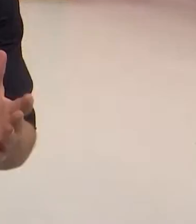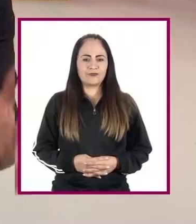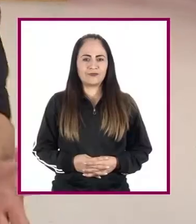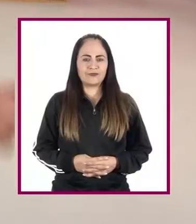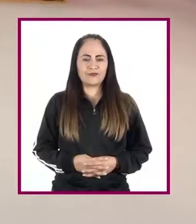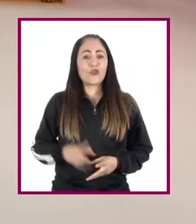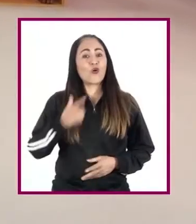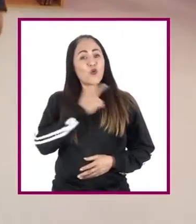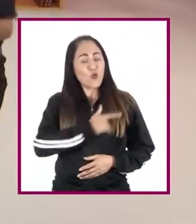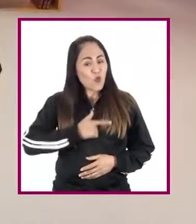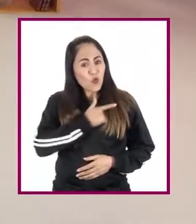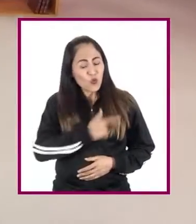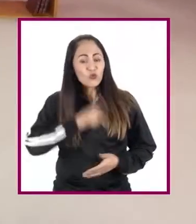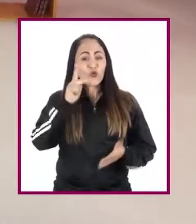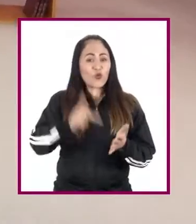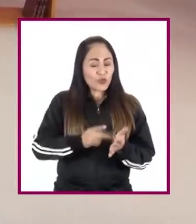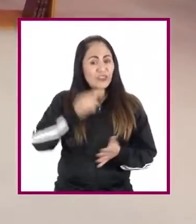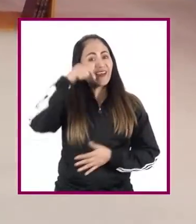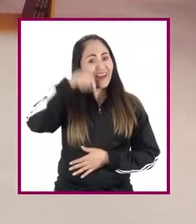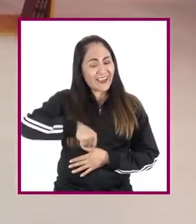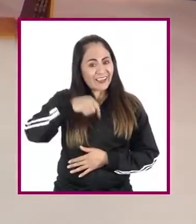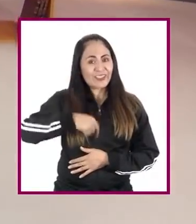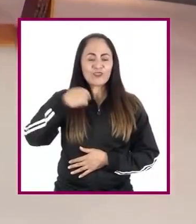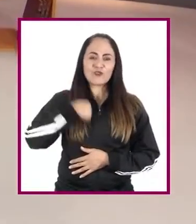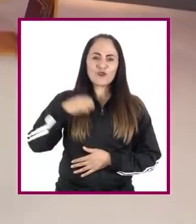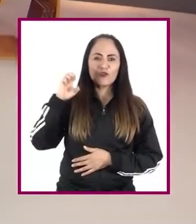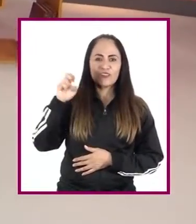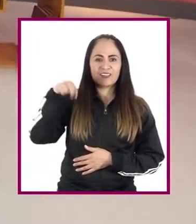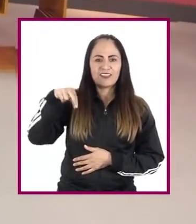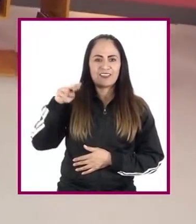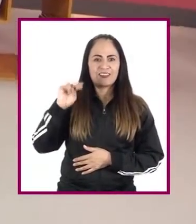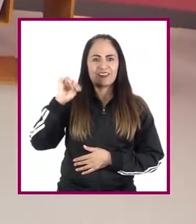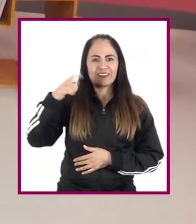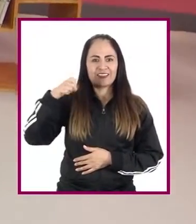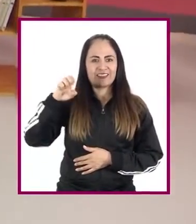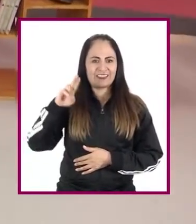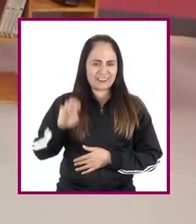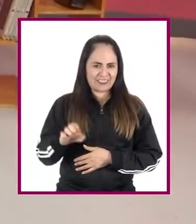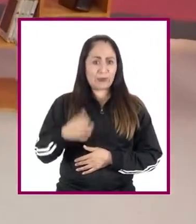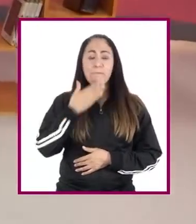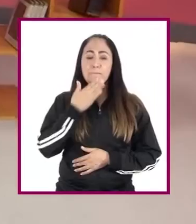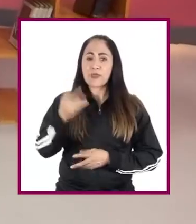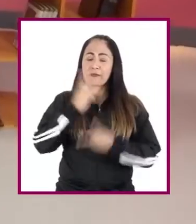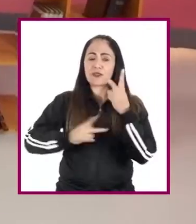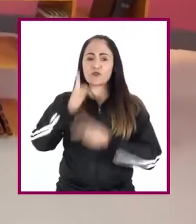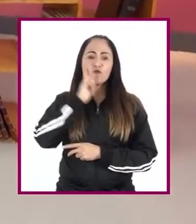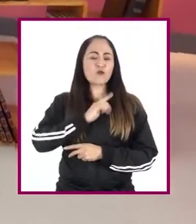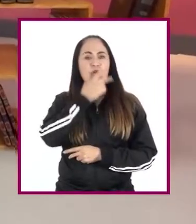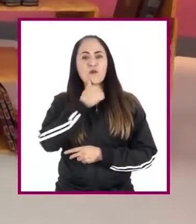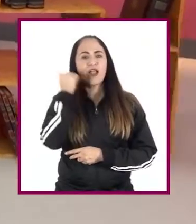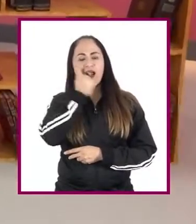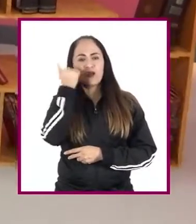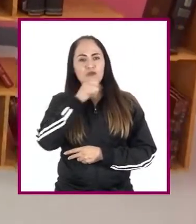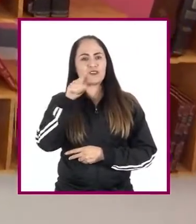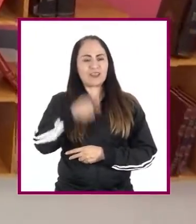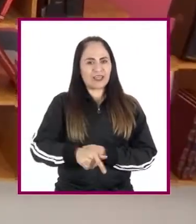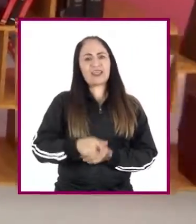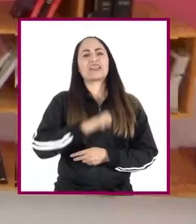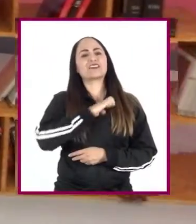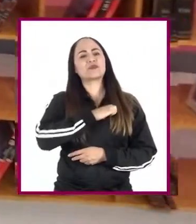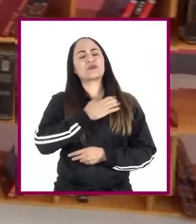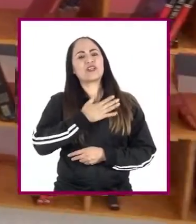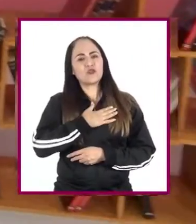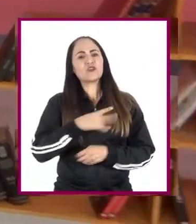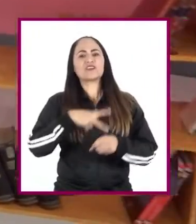Qué gusto encontrarnos por aquí de nuevo. Soy Enrique Rodal y les doy la bienvenida a las alumnas y alumnos de lengua materna de segundo grado